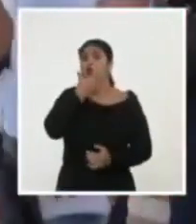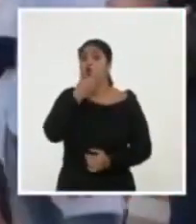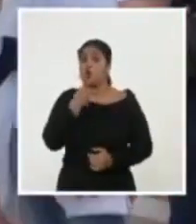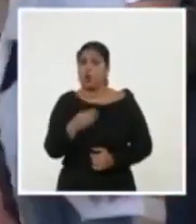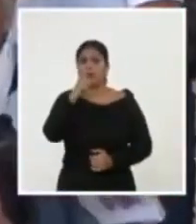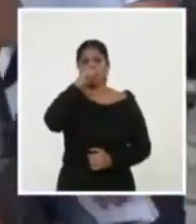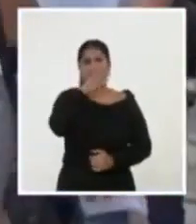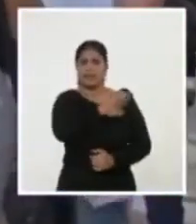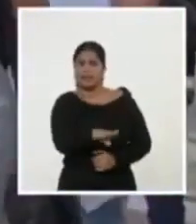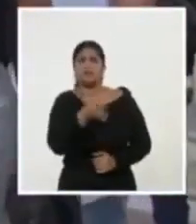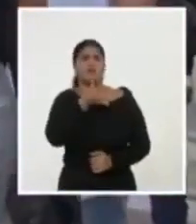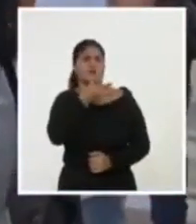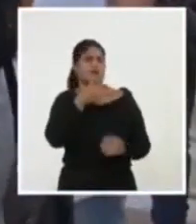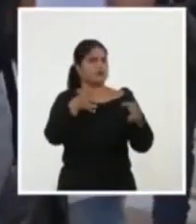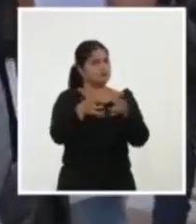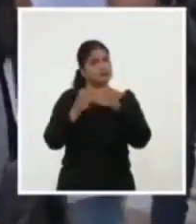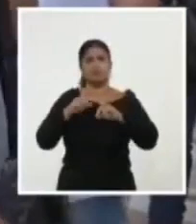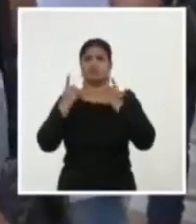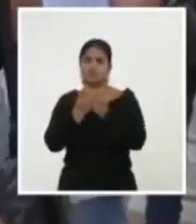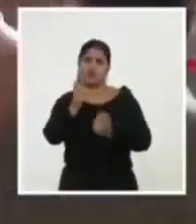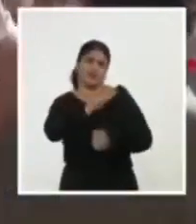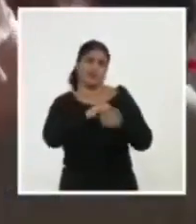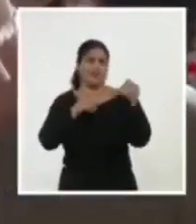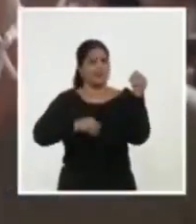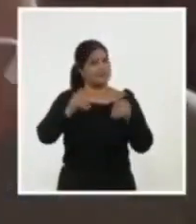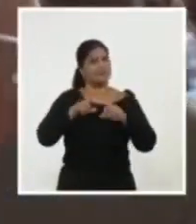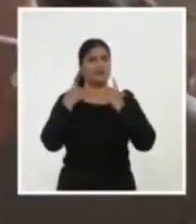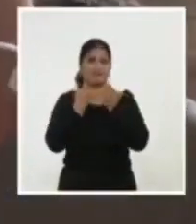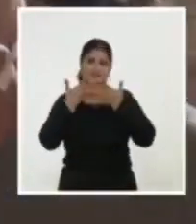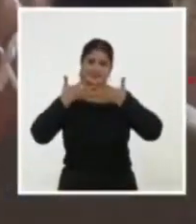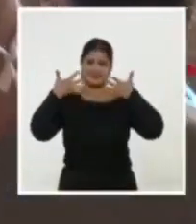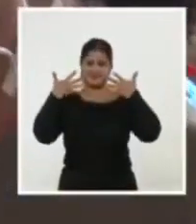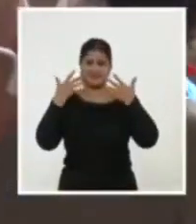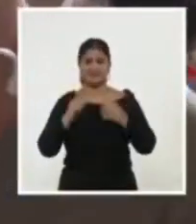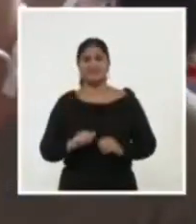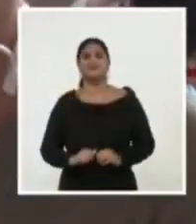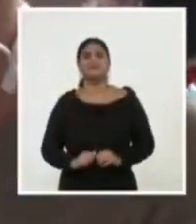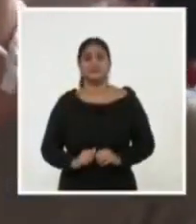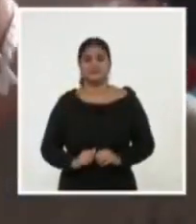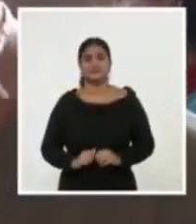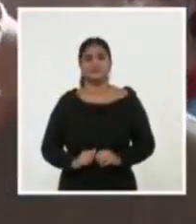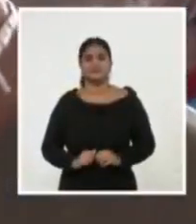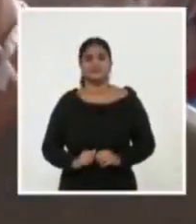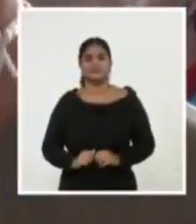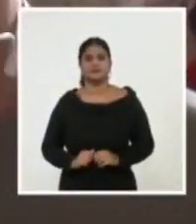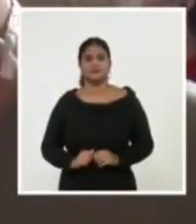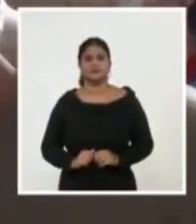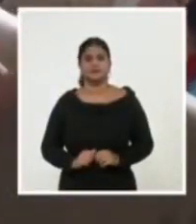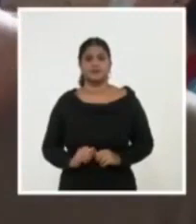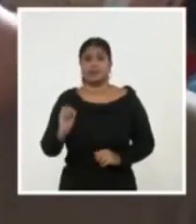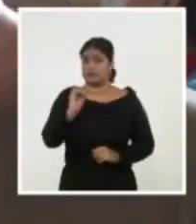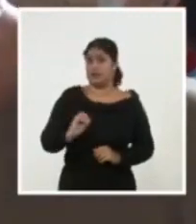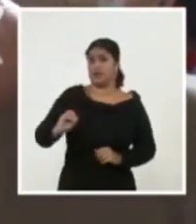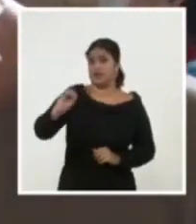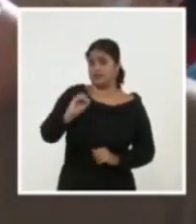edades. Ha sido algo hermoso y una experiencia que nunca se nos va a olvidar. Además, se ha organizado de forma muy autogestionaria, ha contado